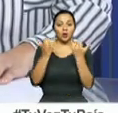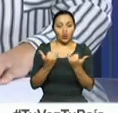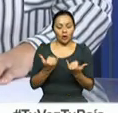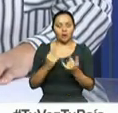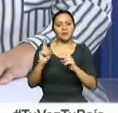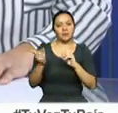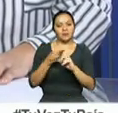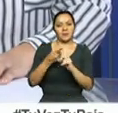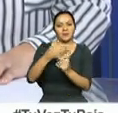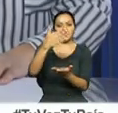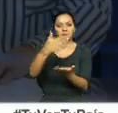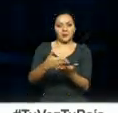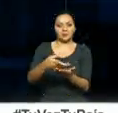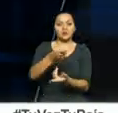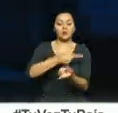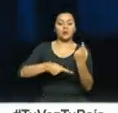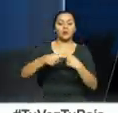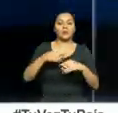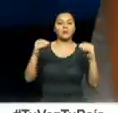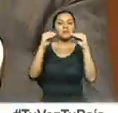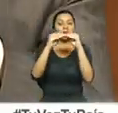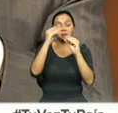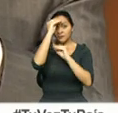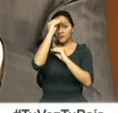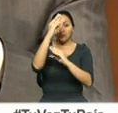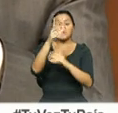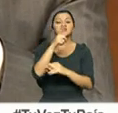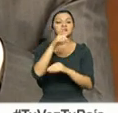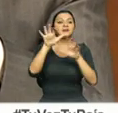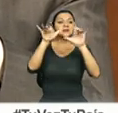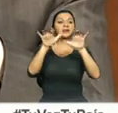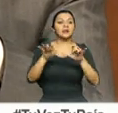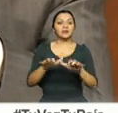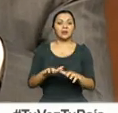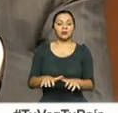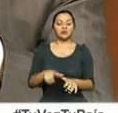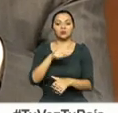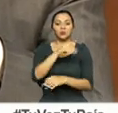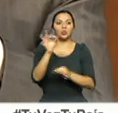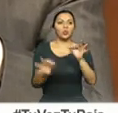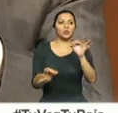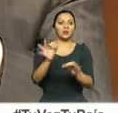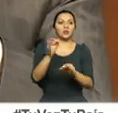una primera pausa. Al volver tendremos declaraciones del secretario Alexis